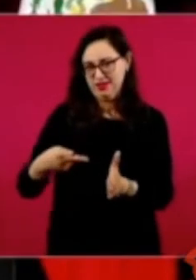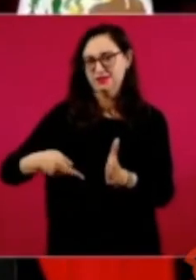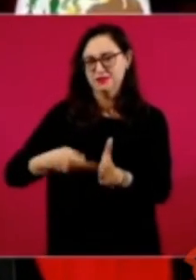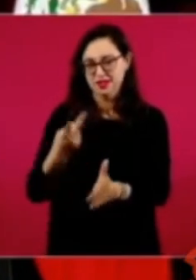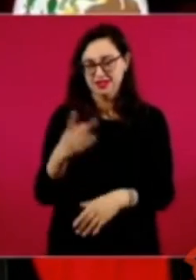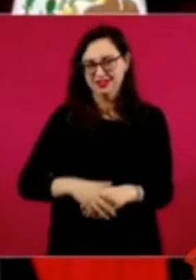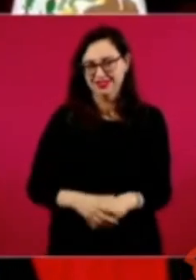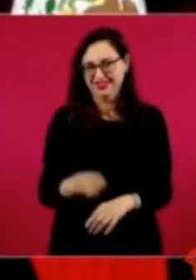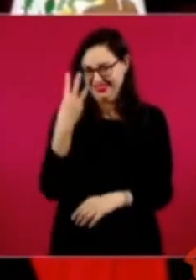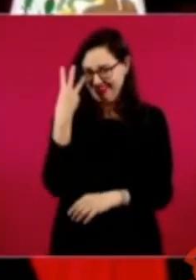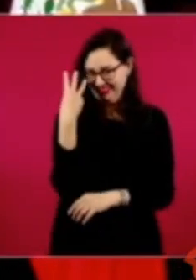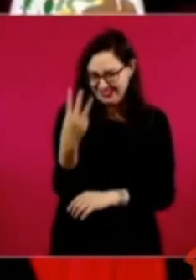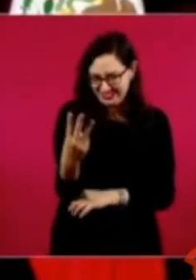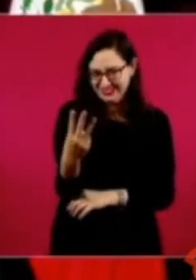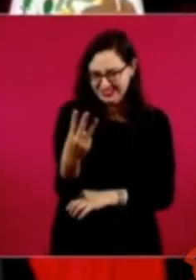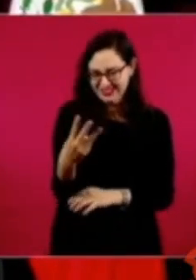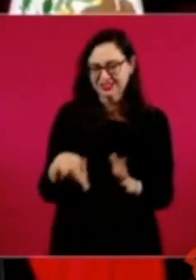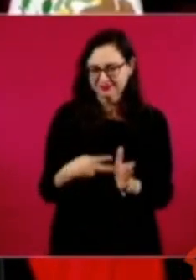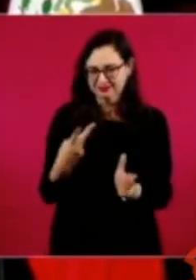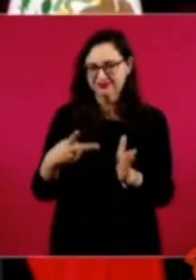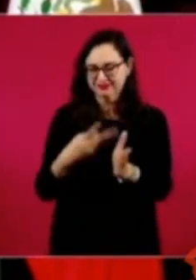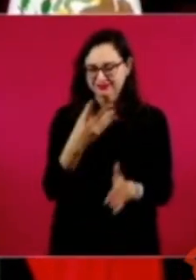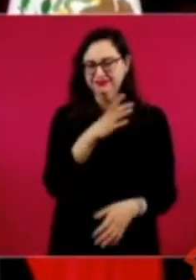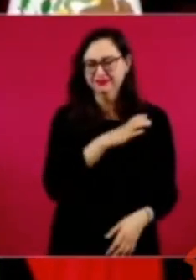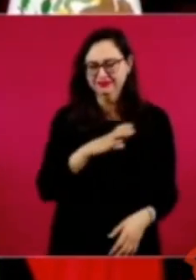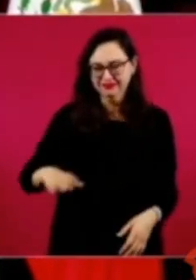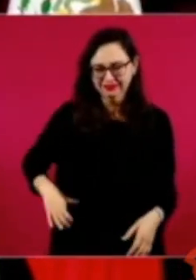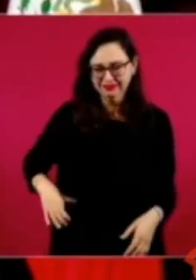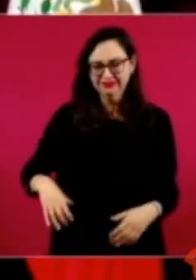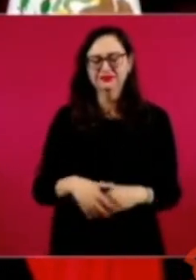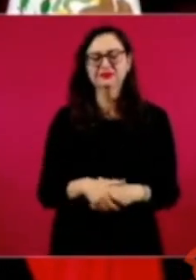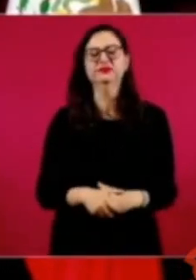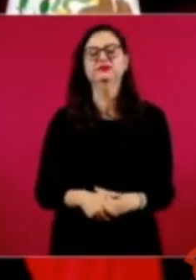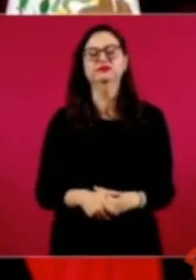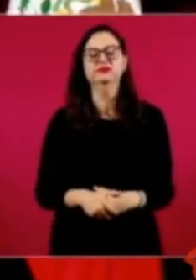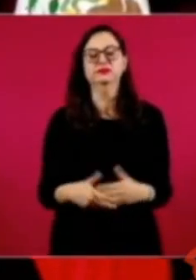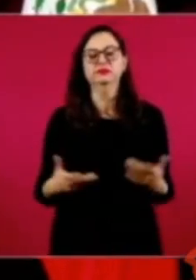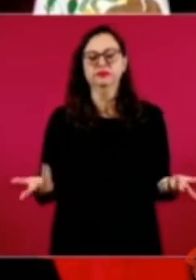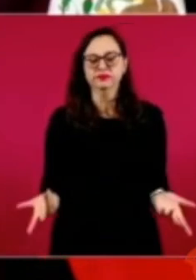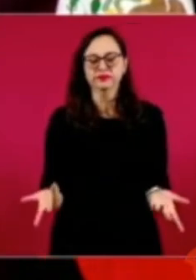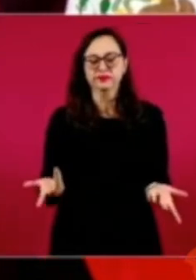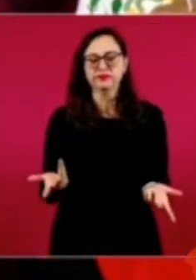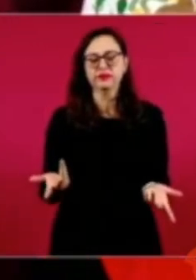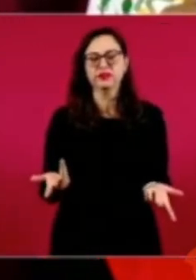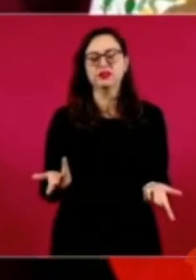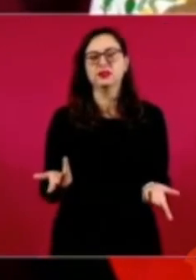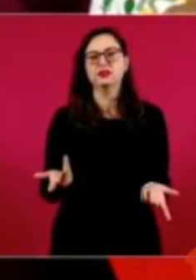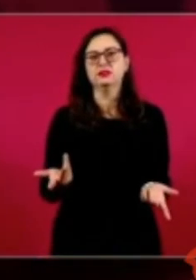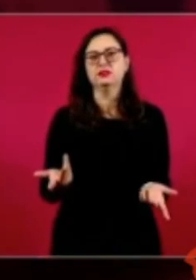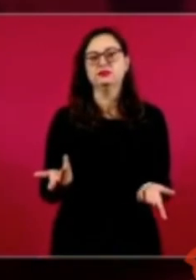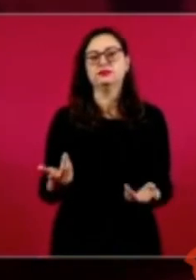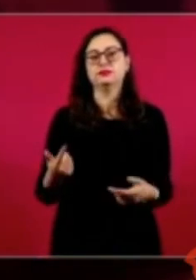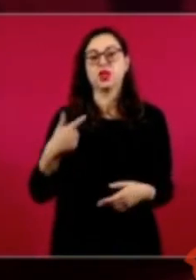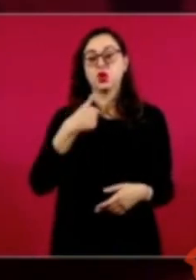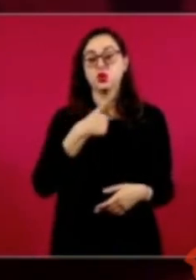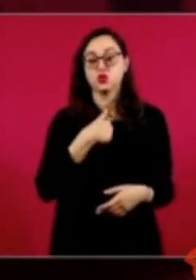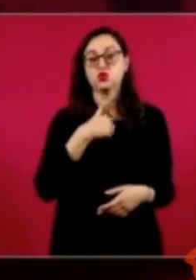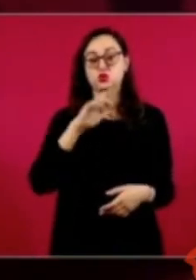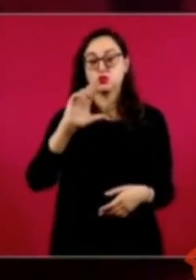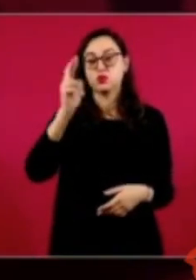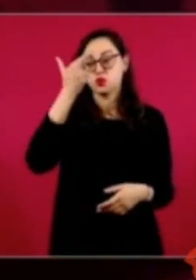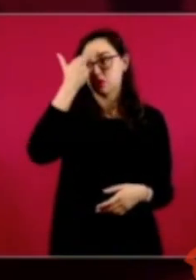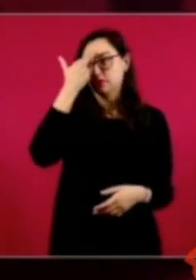3 veces candidato. Estaba yo en un pueblo, me acuerdo, en